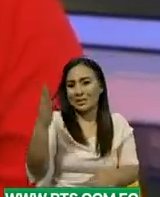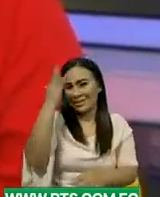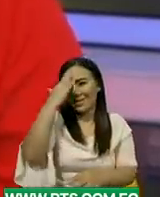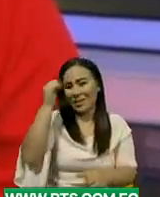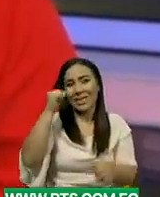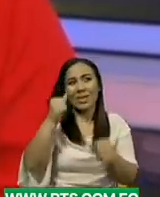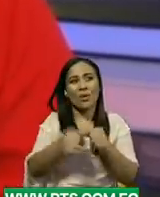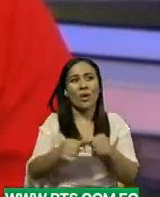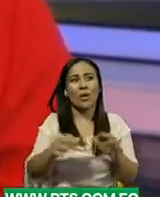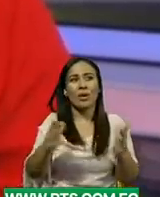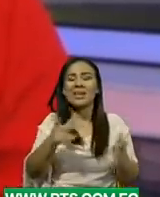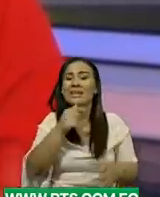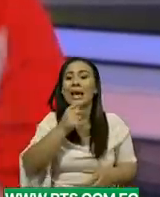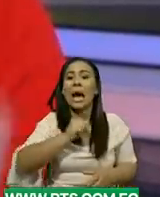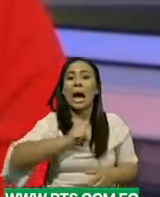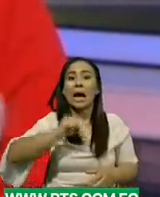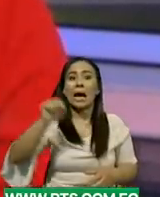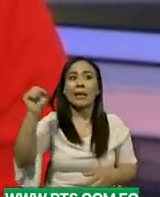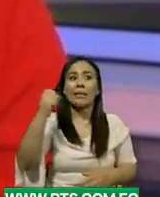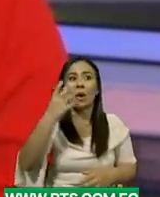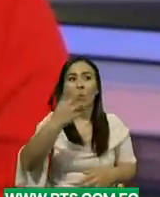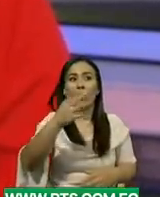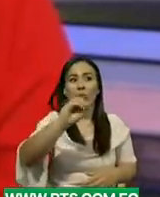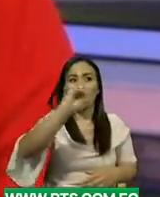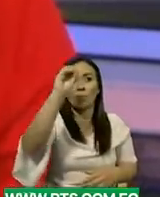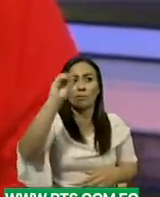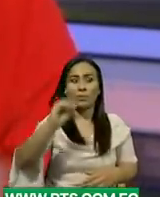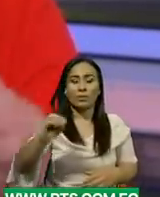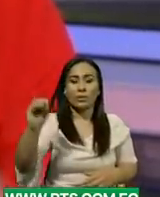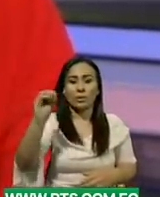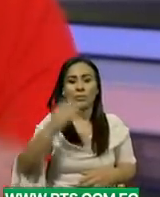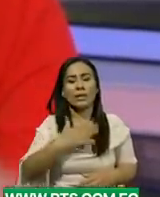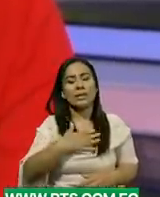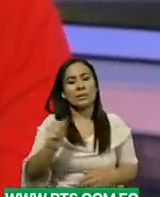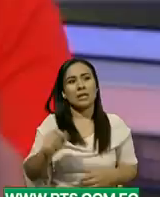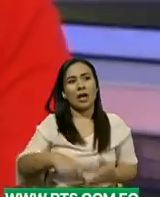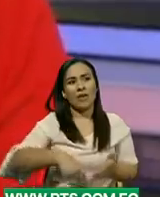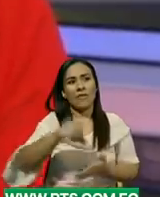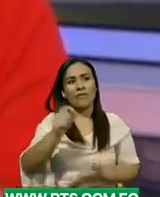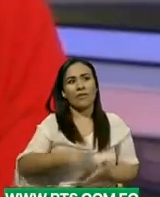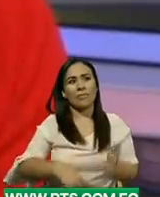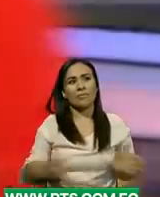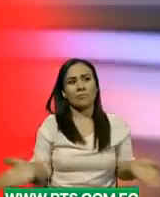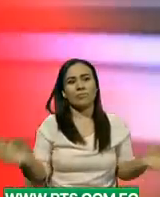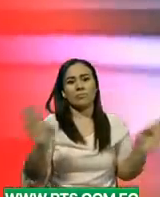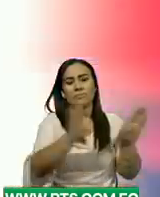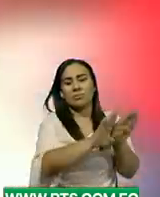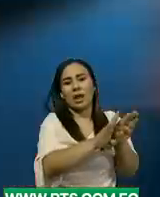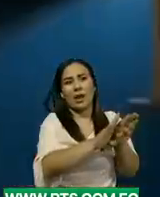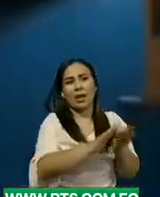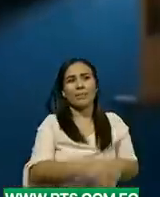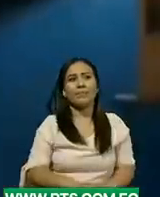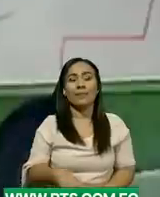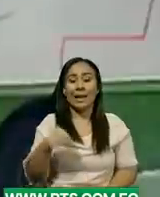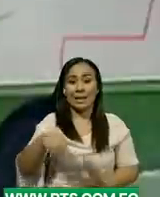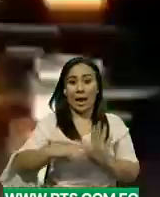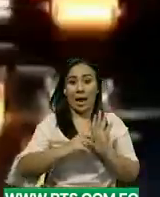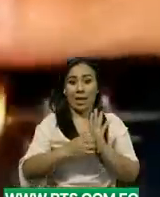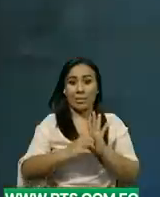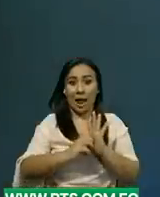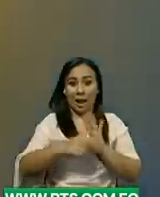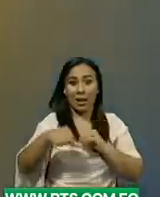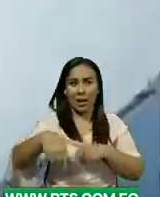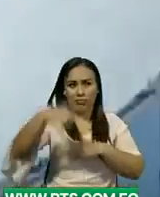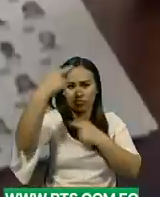recordemos que si no alcanzan el mínimo del 4% de votación, estarían firmando su acta de defunción. Y RTS lo mantendrá al